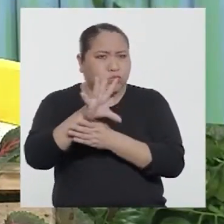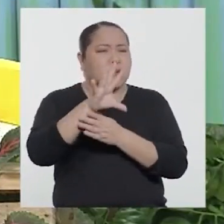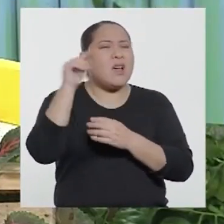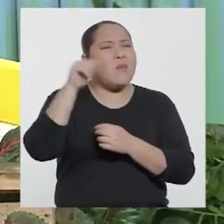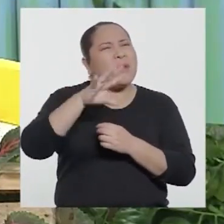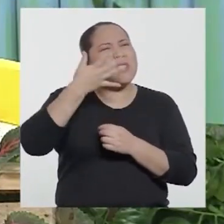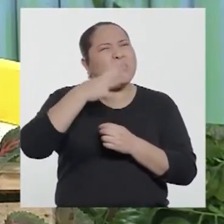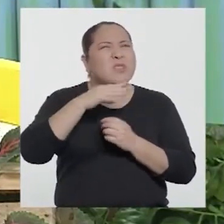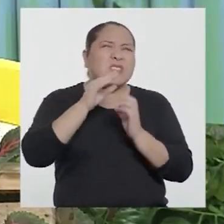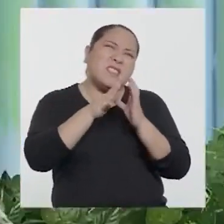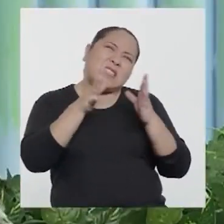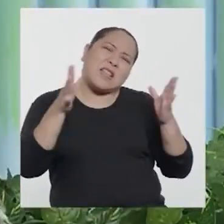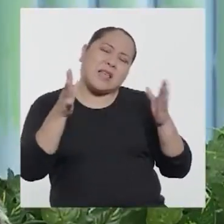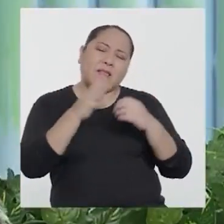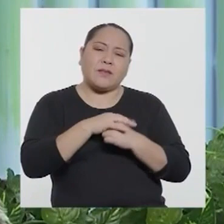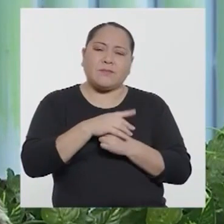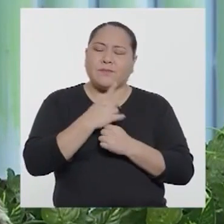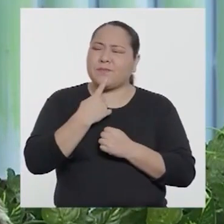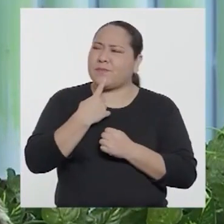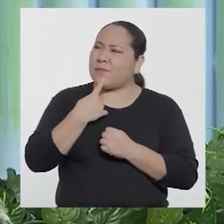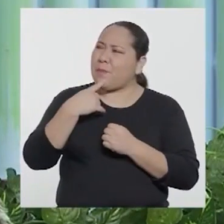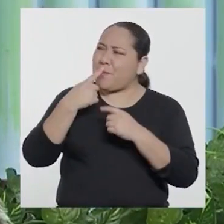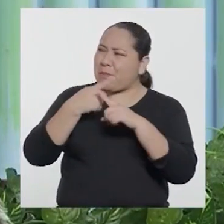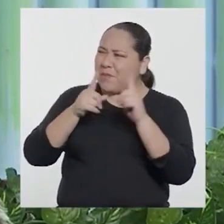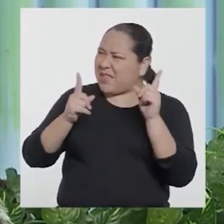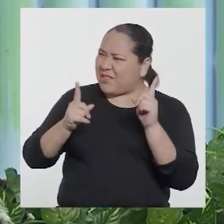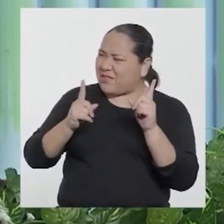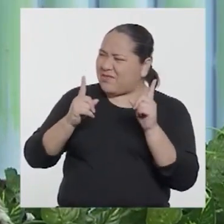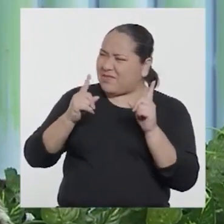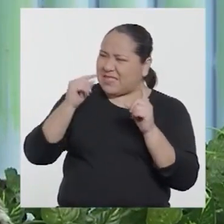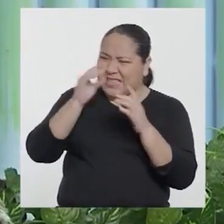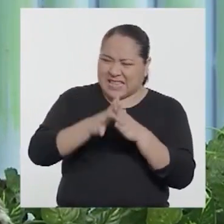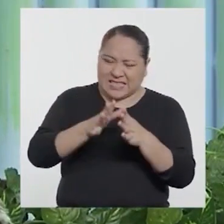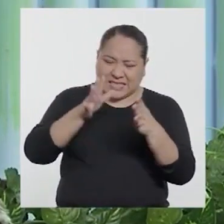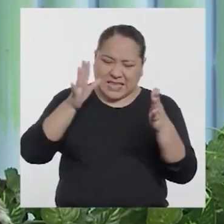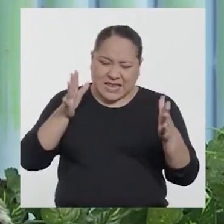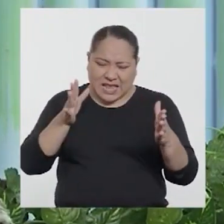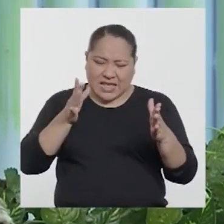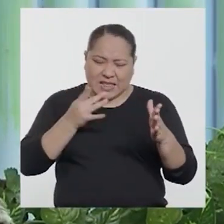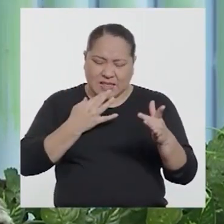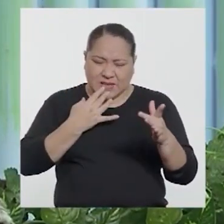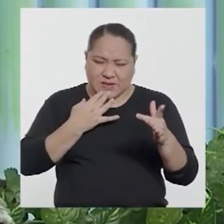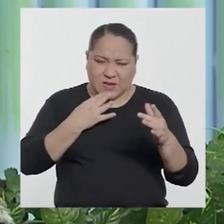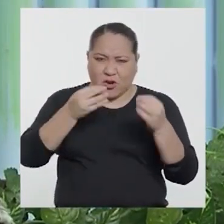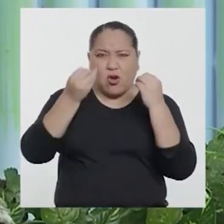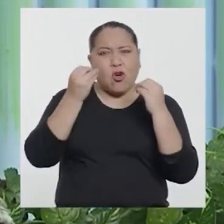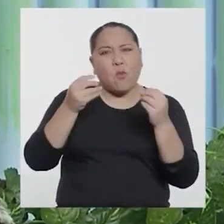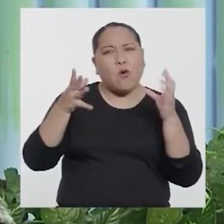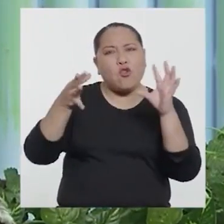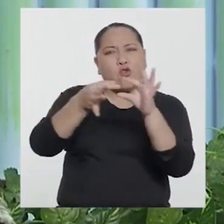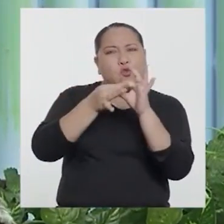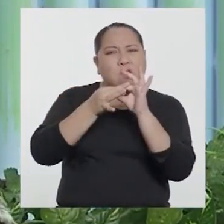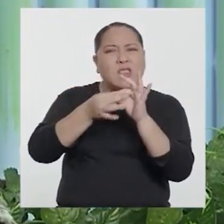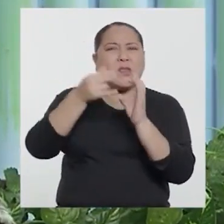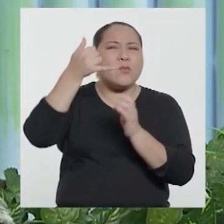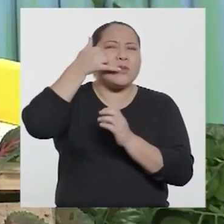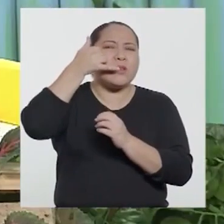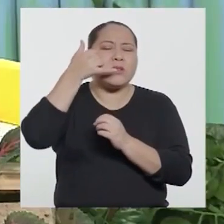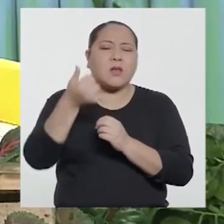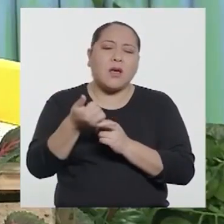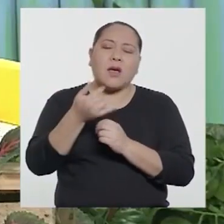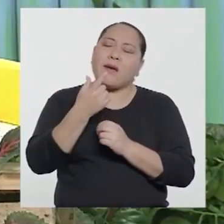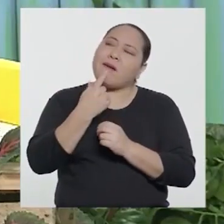sea más o menos grande. Pero... si es grande, ¿cómo lo uniremos al